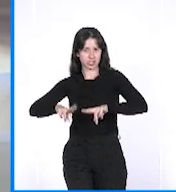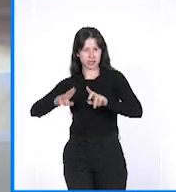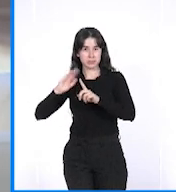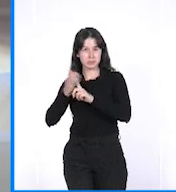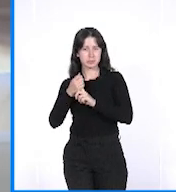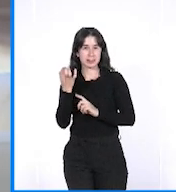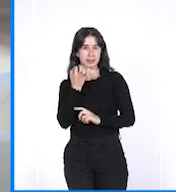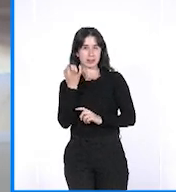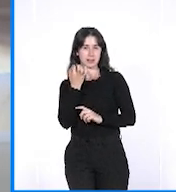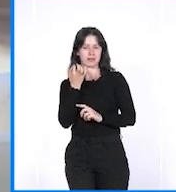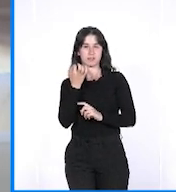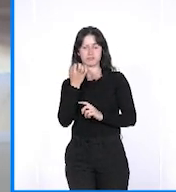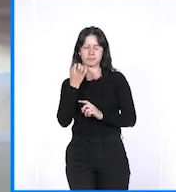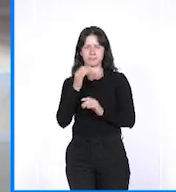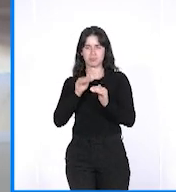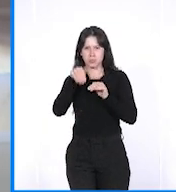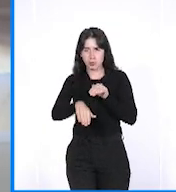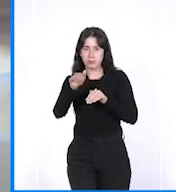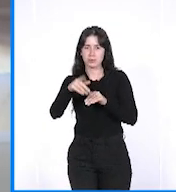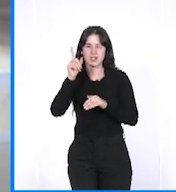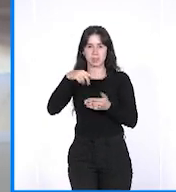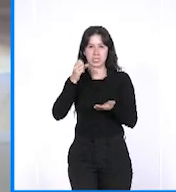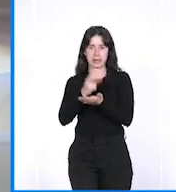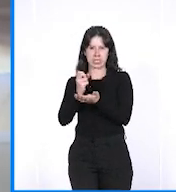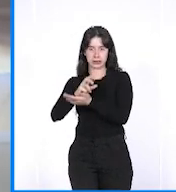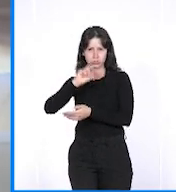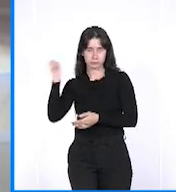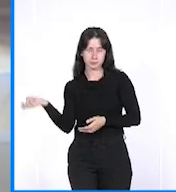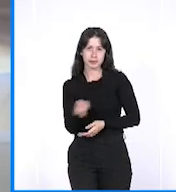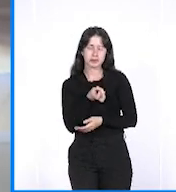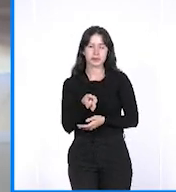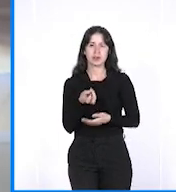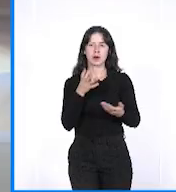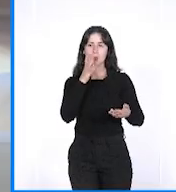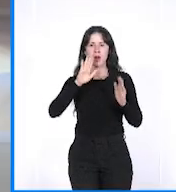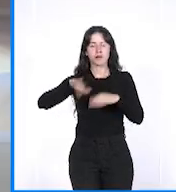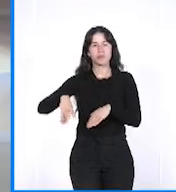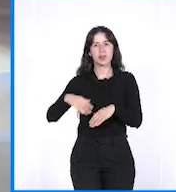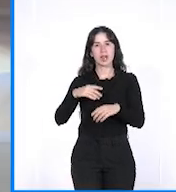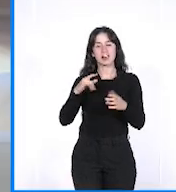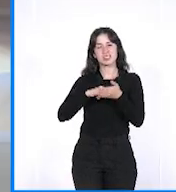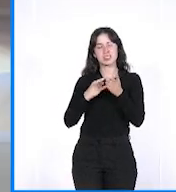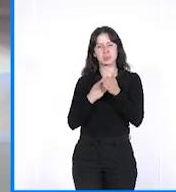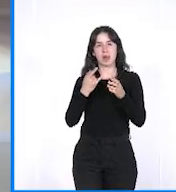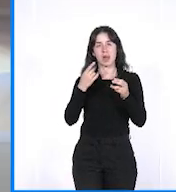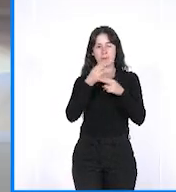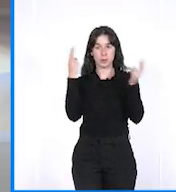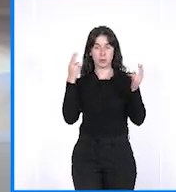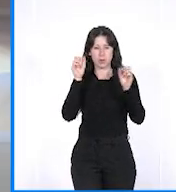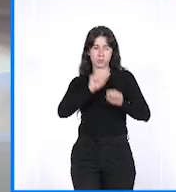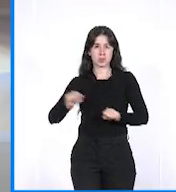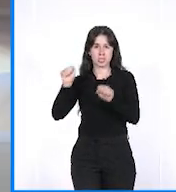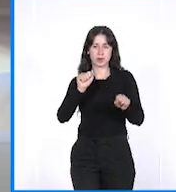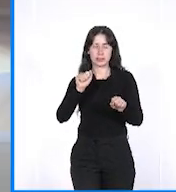muchos obstáculos Y y retos no que abordar porque al final el sistema Público de protección eh es bastante rígido